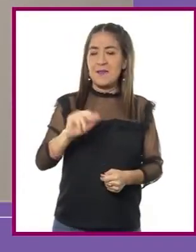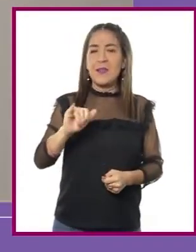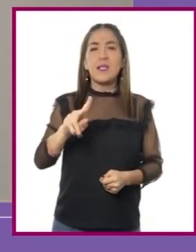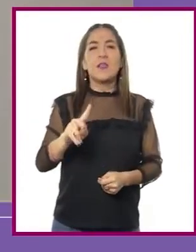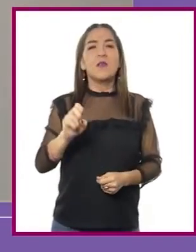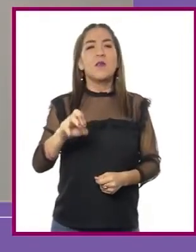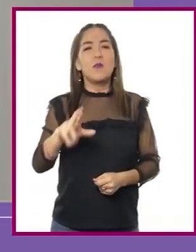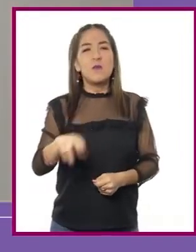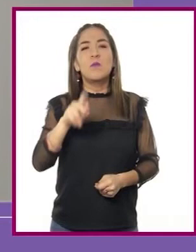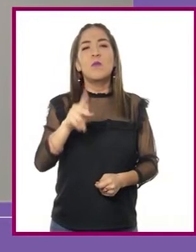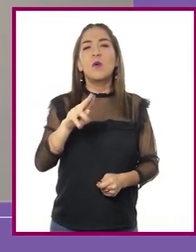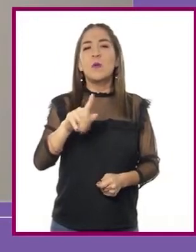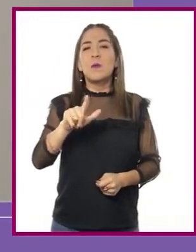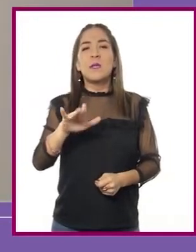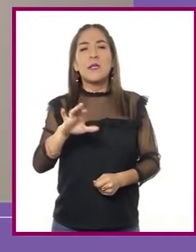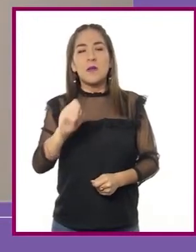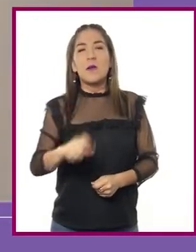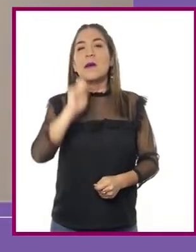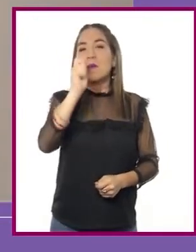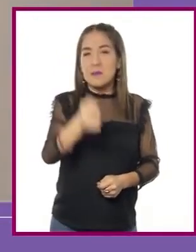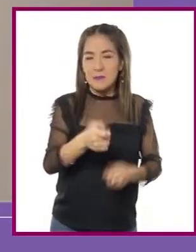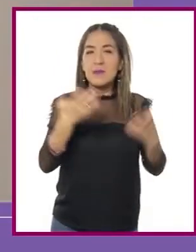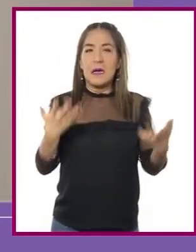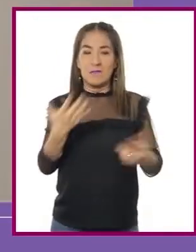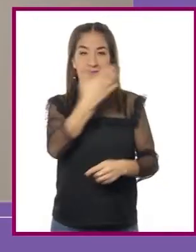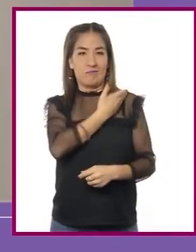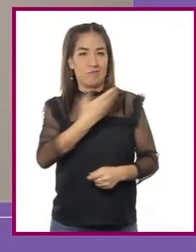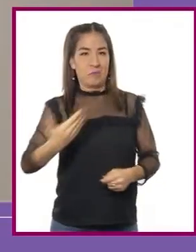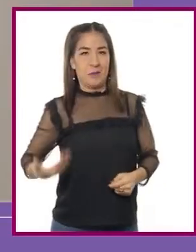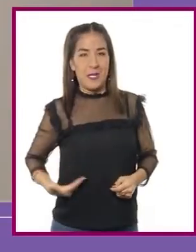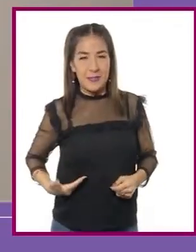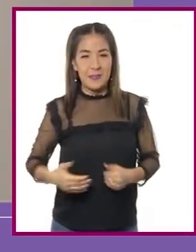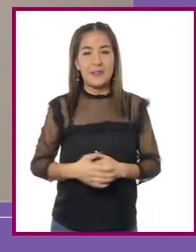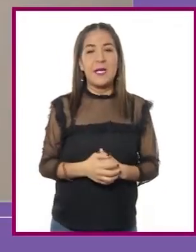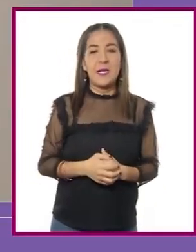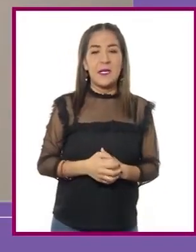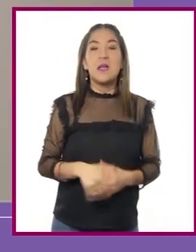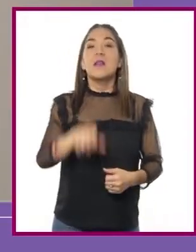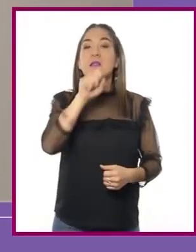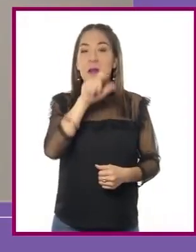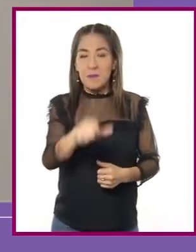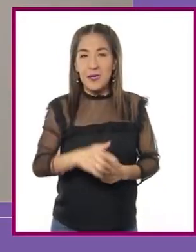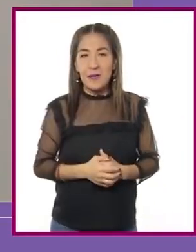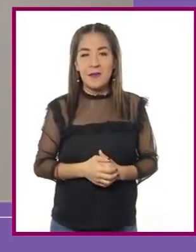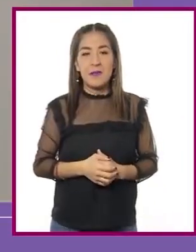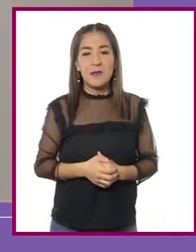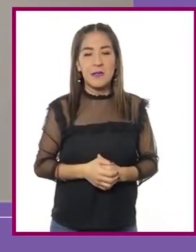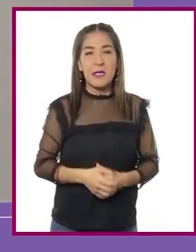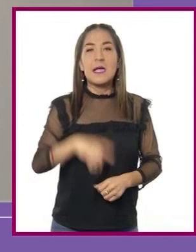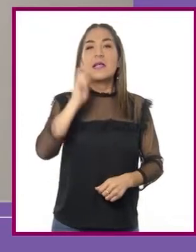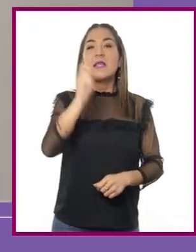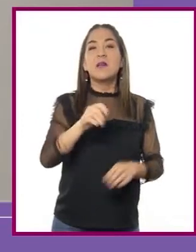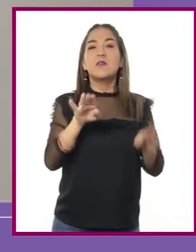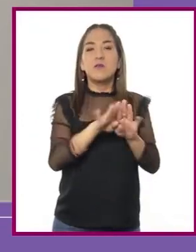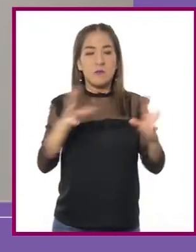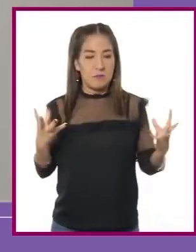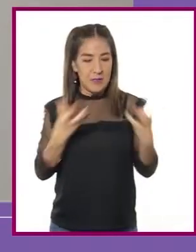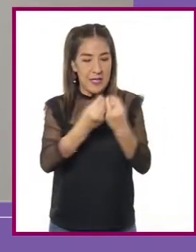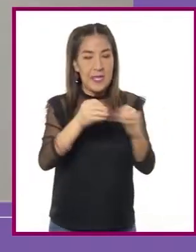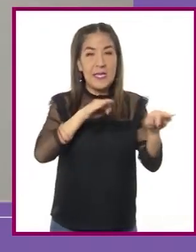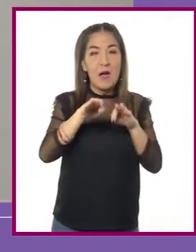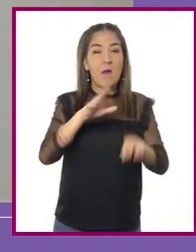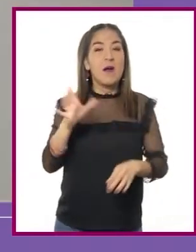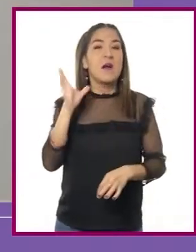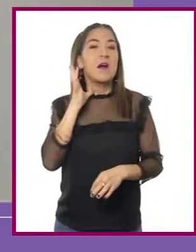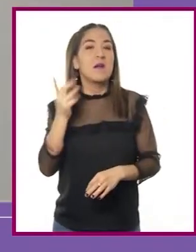popular, como es el presidente de la República. Pero también están los que son miembros del Poder Judicial de la